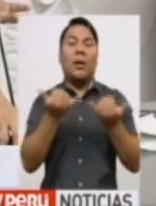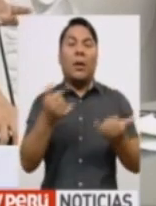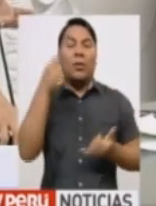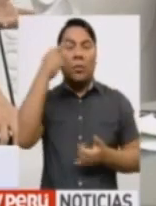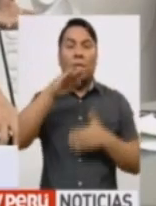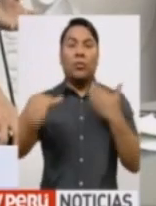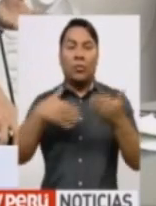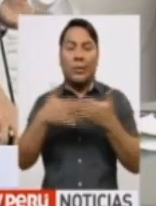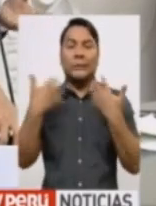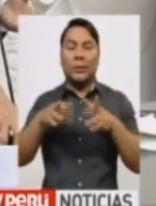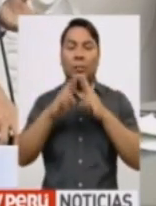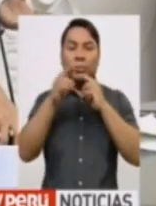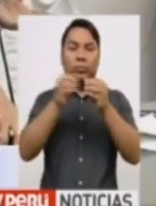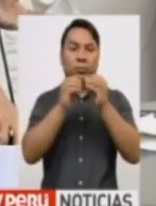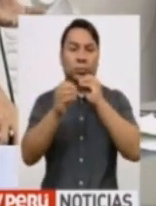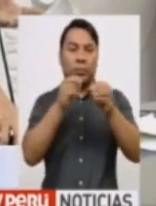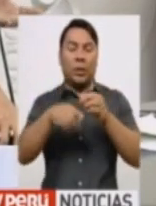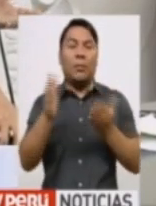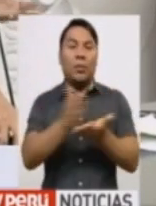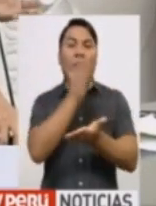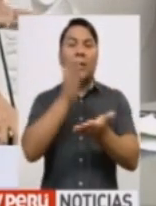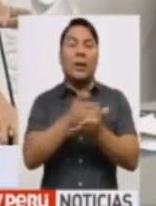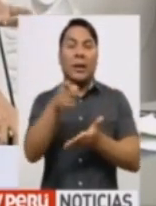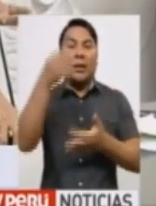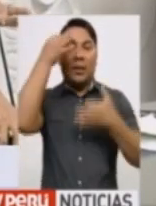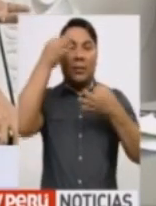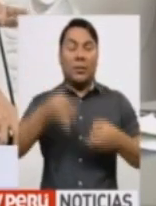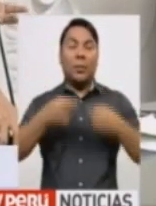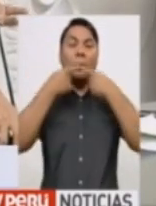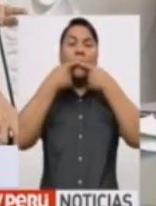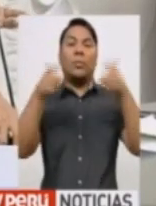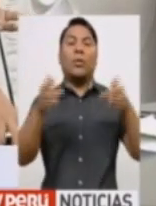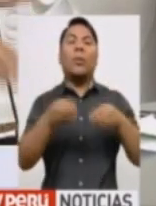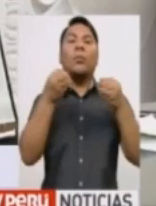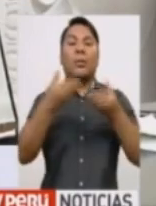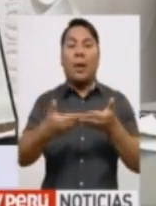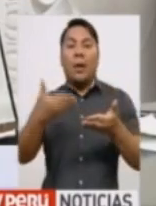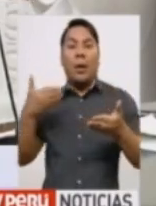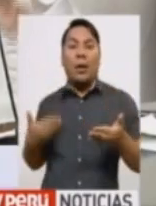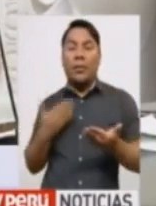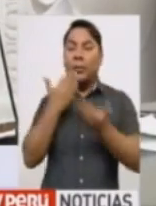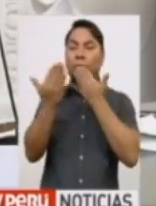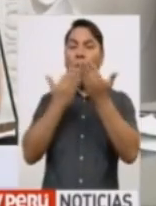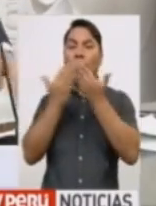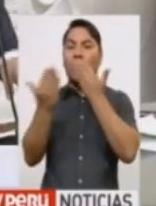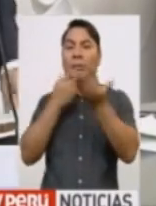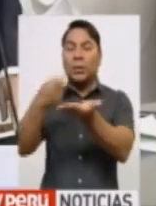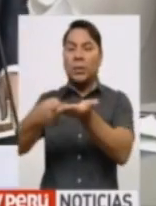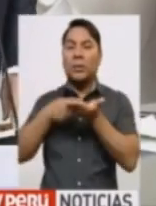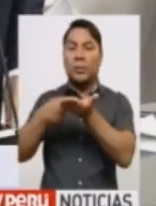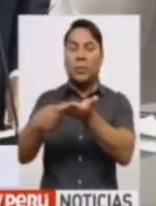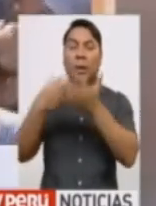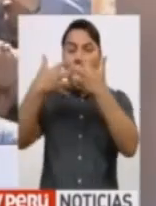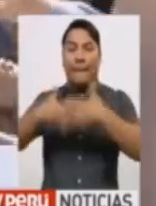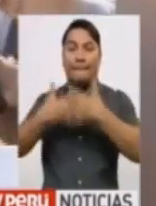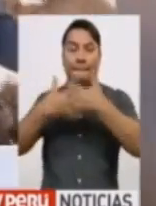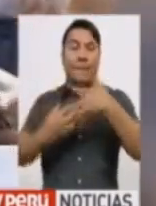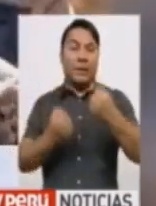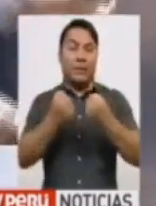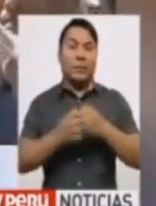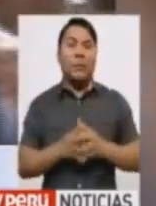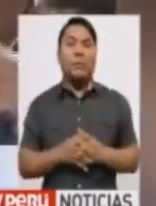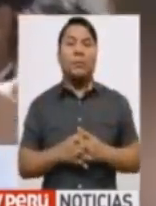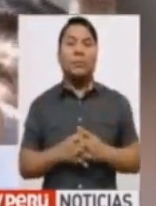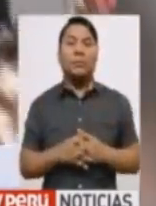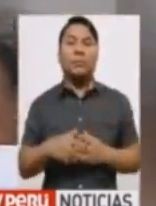atadas para resolver el problema, aclaró que la decisión anunciada fue producto de una negociación bilateral y negó aprovechamiento político. Yo me